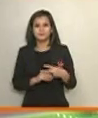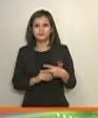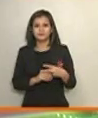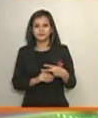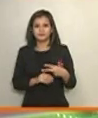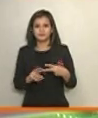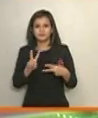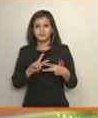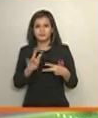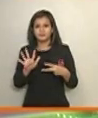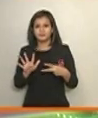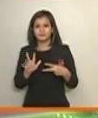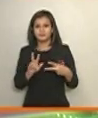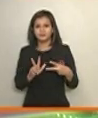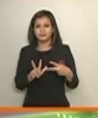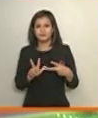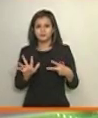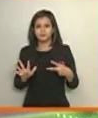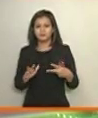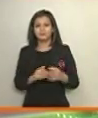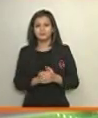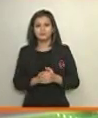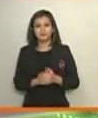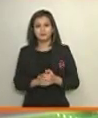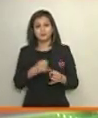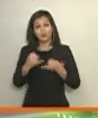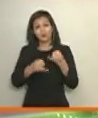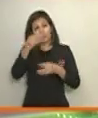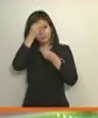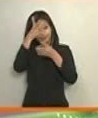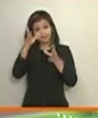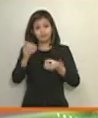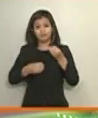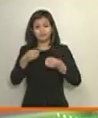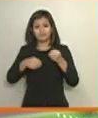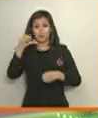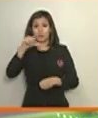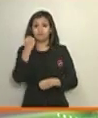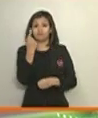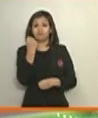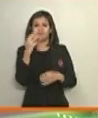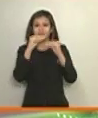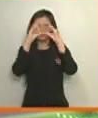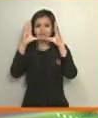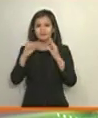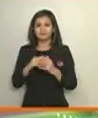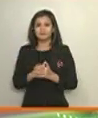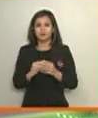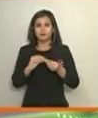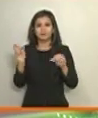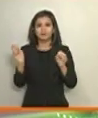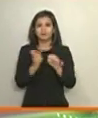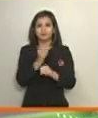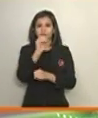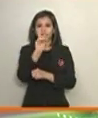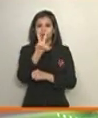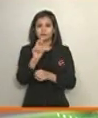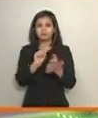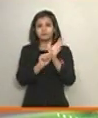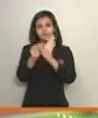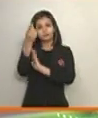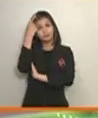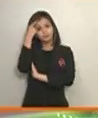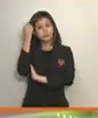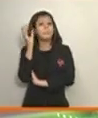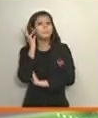premiados son el 25 y el 35. Querido jugador, te comento que en el sorteo de las 11 de la mañana de hoy, el número ganador fue el 02 con